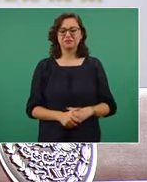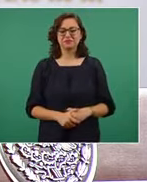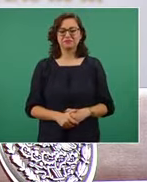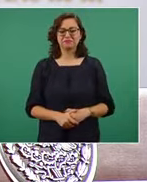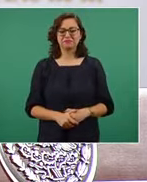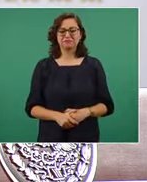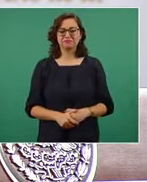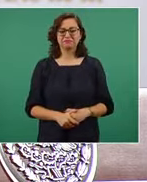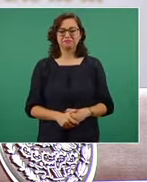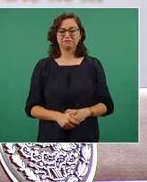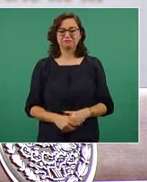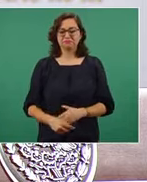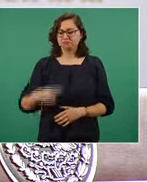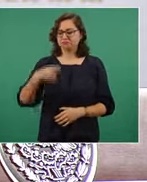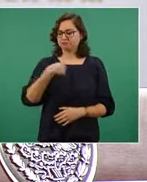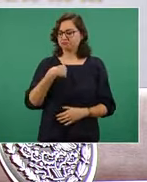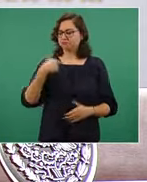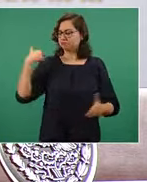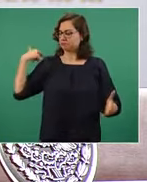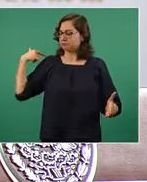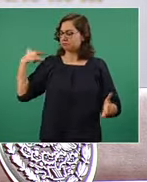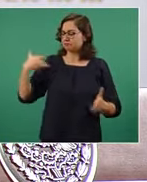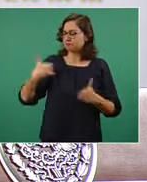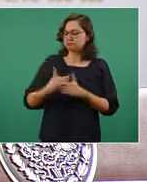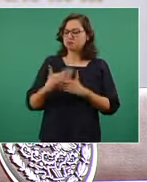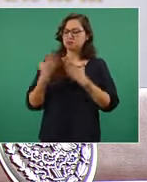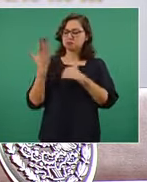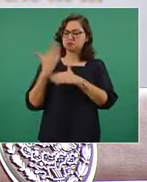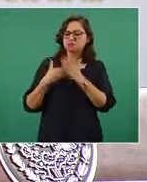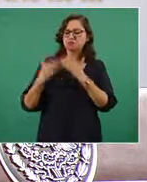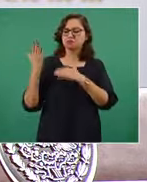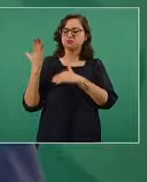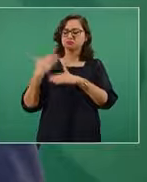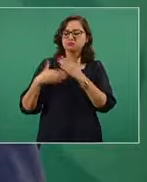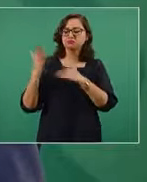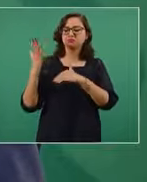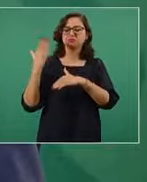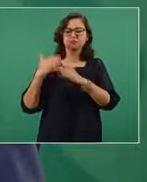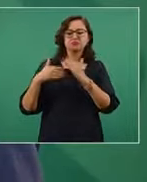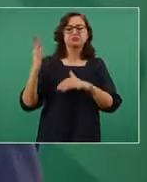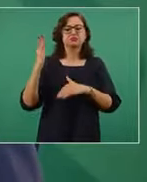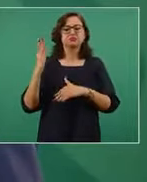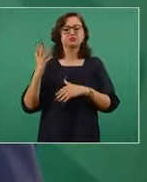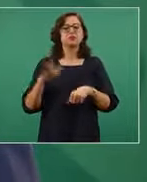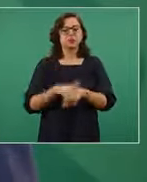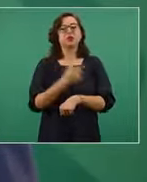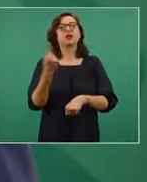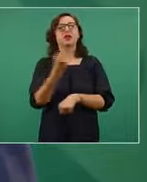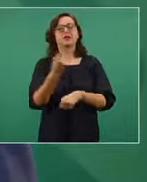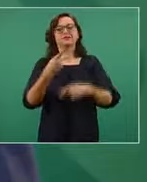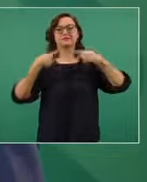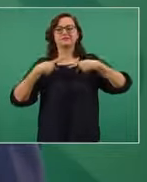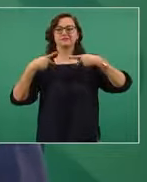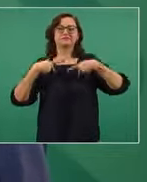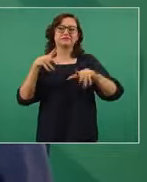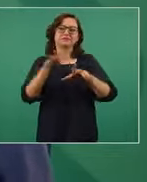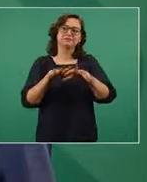he salido adelante por el apoyo del pueblo. El pueblo es mucha pieza.